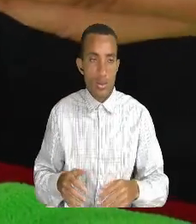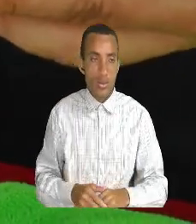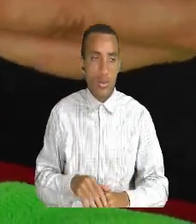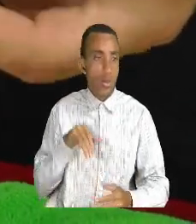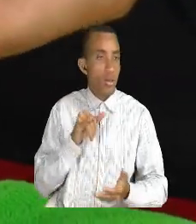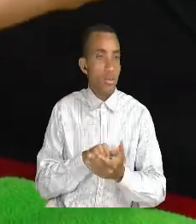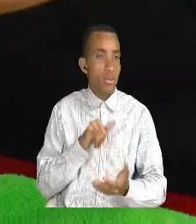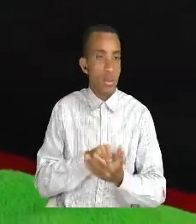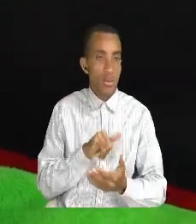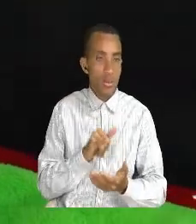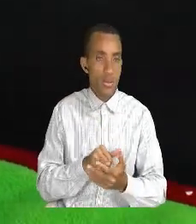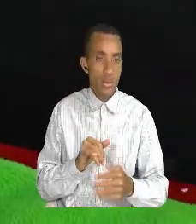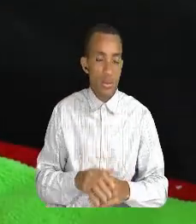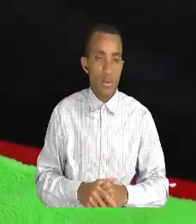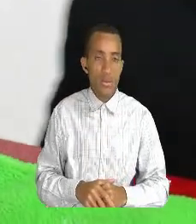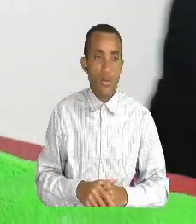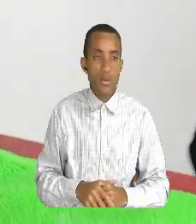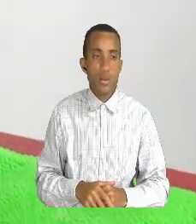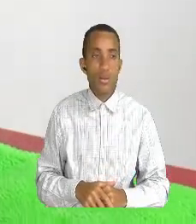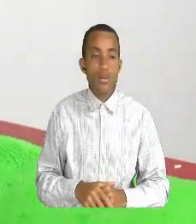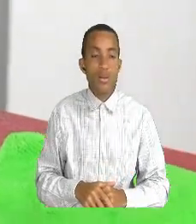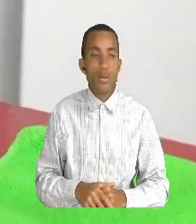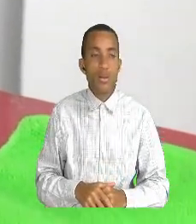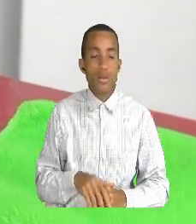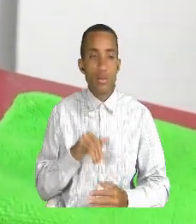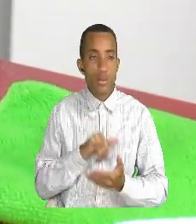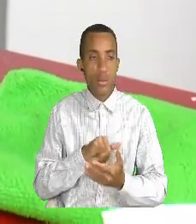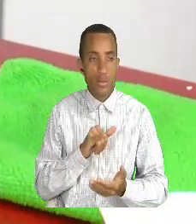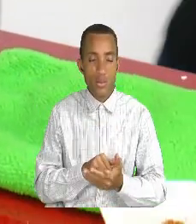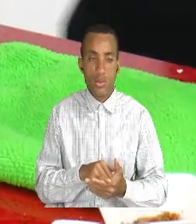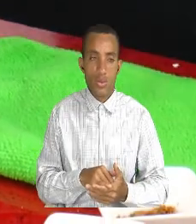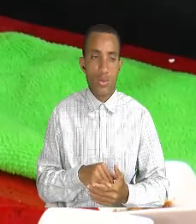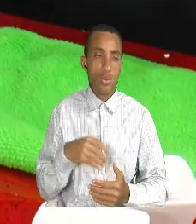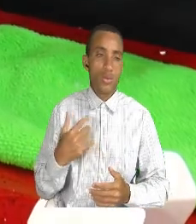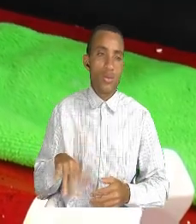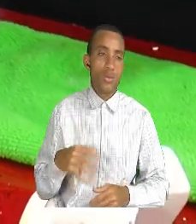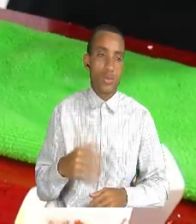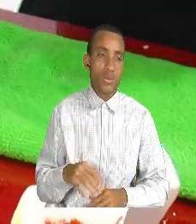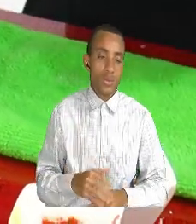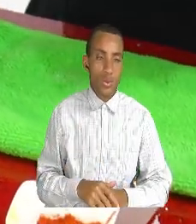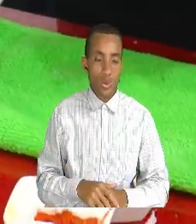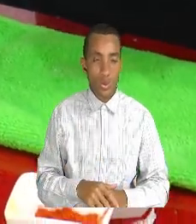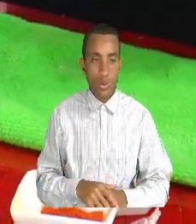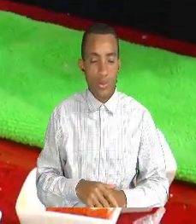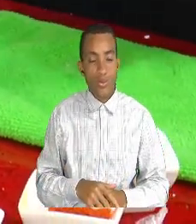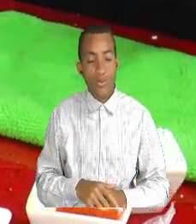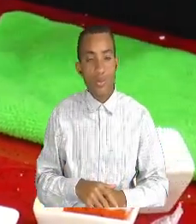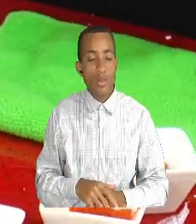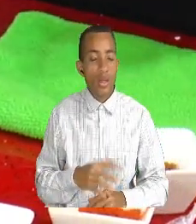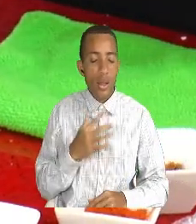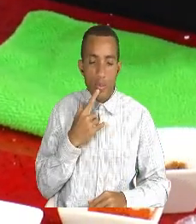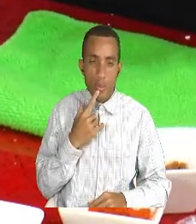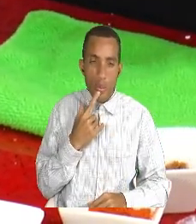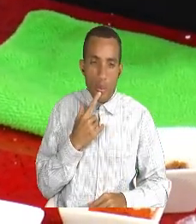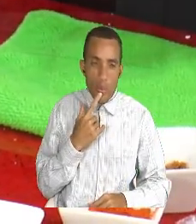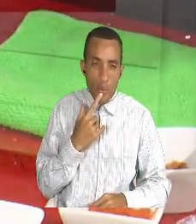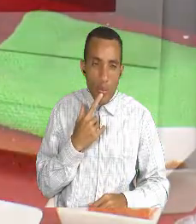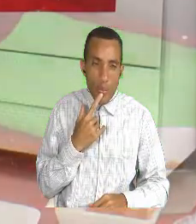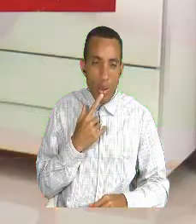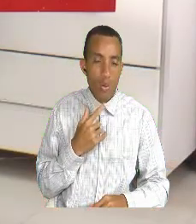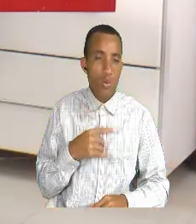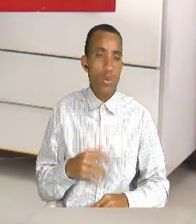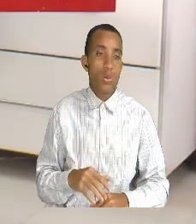mismo lo volvemos a reutilizar. Sí, claro. Este líquido tiene todo el sabor de nuestros mariscos. ¿Me ayuda, por favor, con los vegetales? Claro que sí. Bueno,